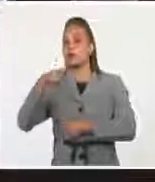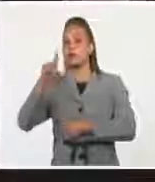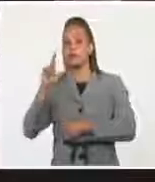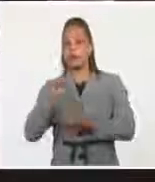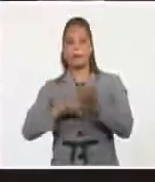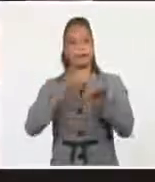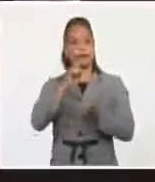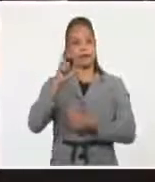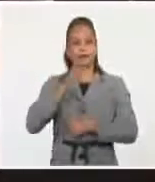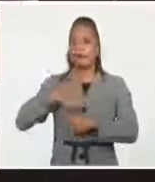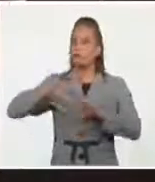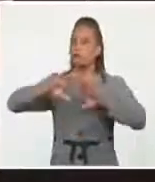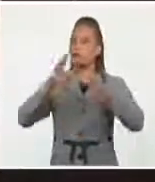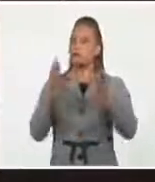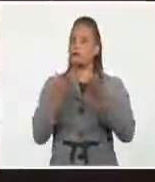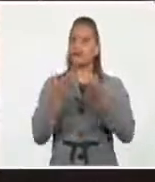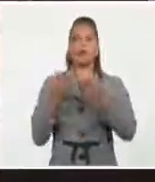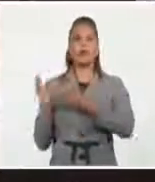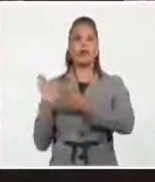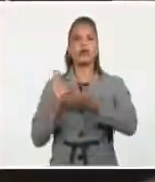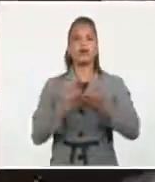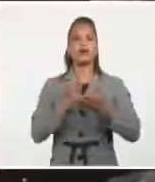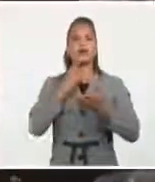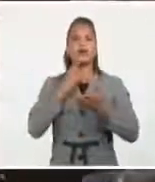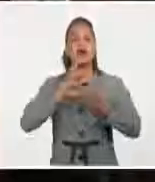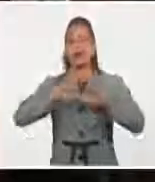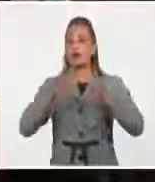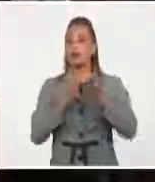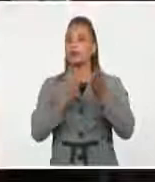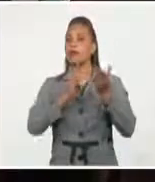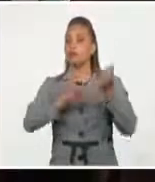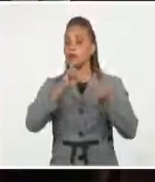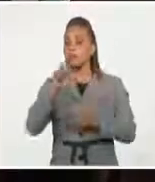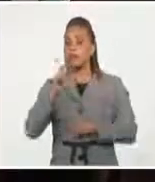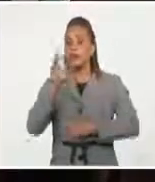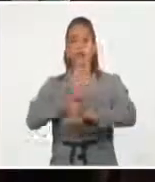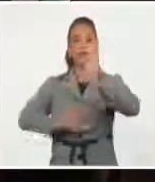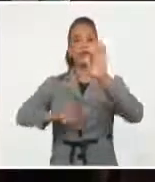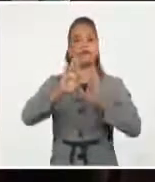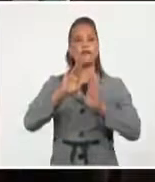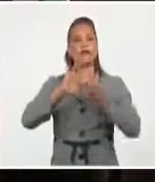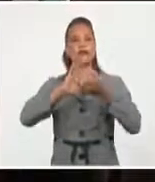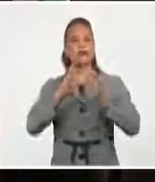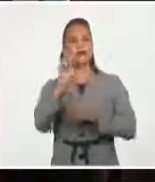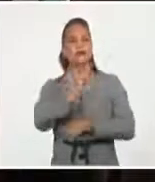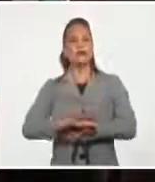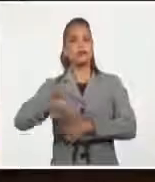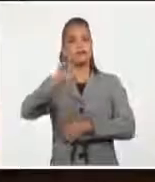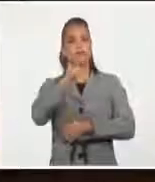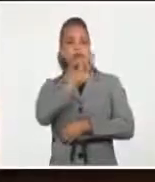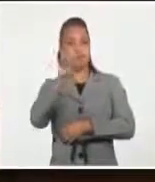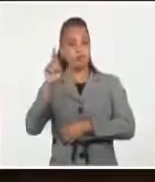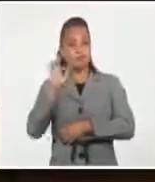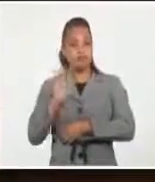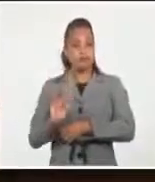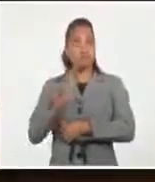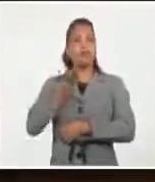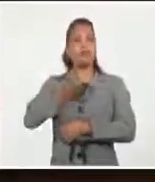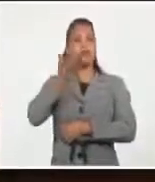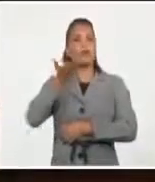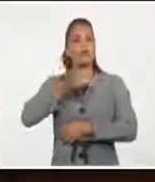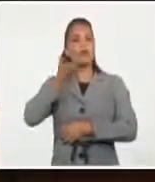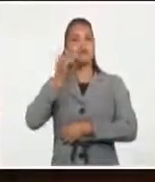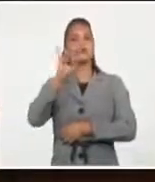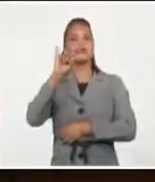generación histórica que trajo hasta aquí a la organización partidista, la defensa del carácter socialista de la revolución proclamado hace